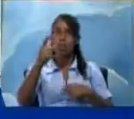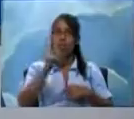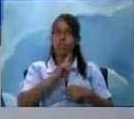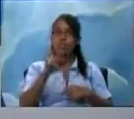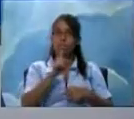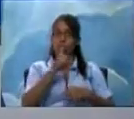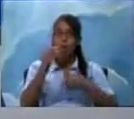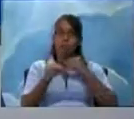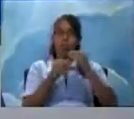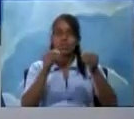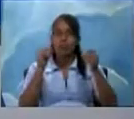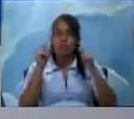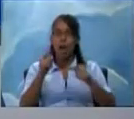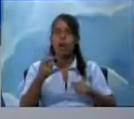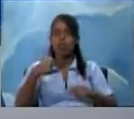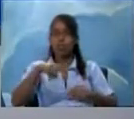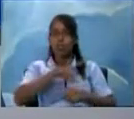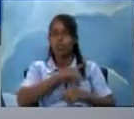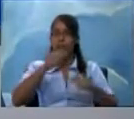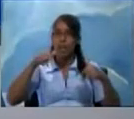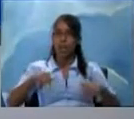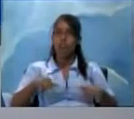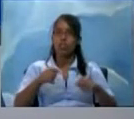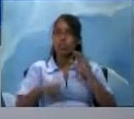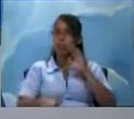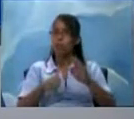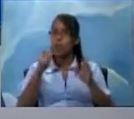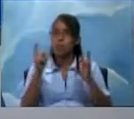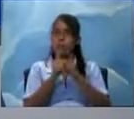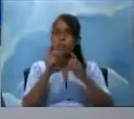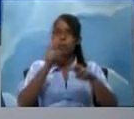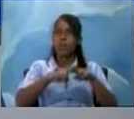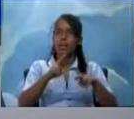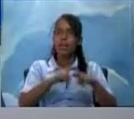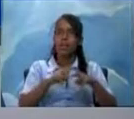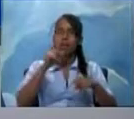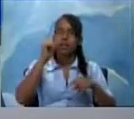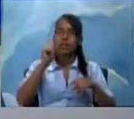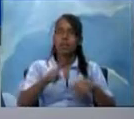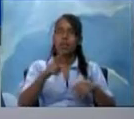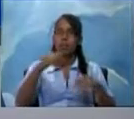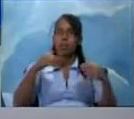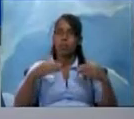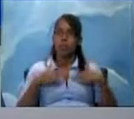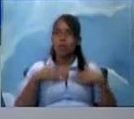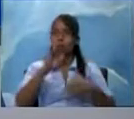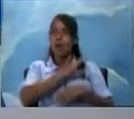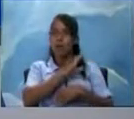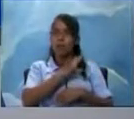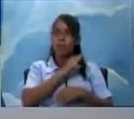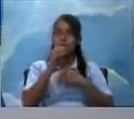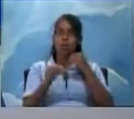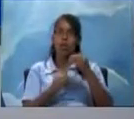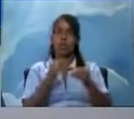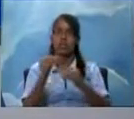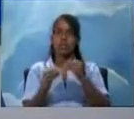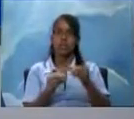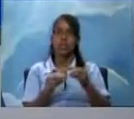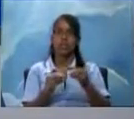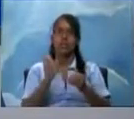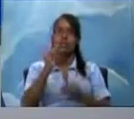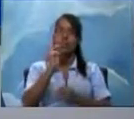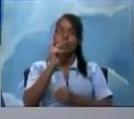cuanto no lo hiciste a uno de estos más pequeños, tampoco a mí lo hiciste.